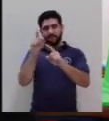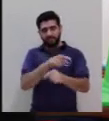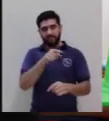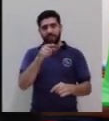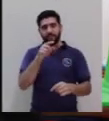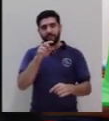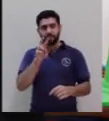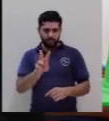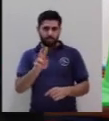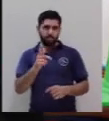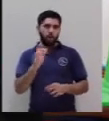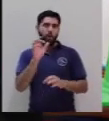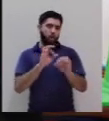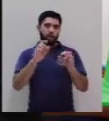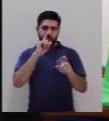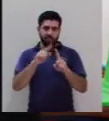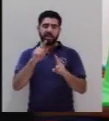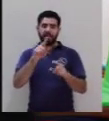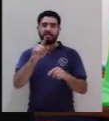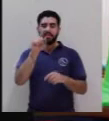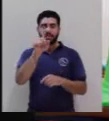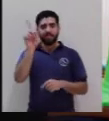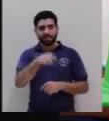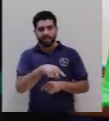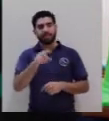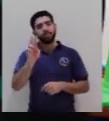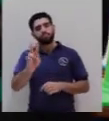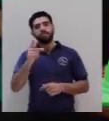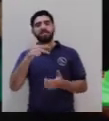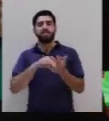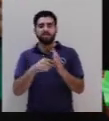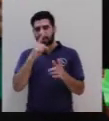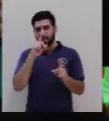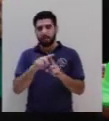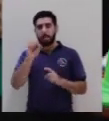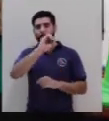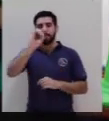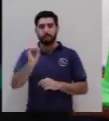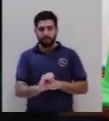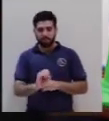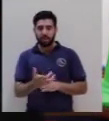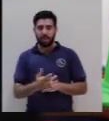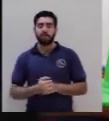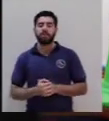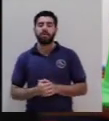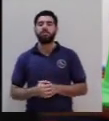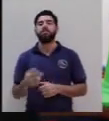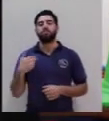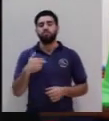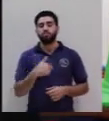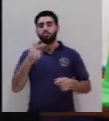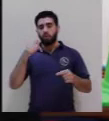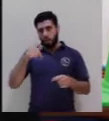una fracción puede ser igual también a un porcentaje. Ok, y para empezar a ver el tema,